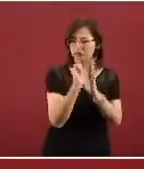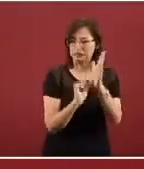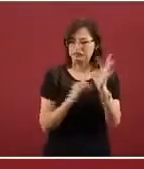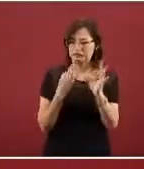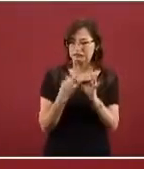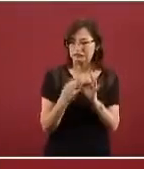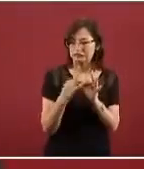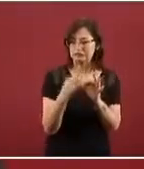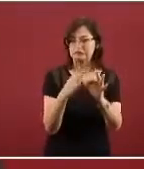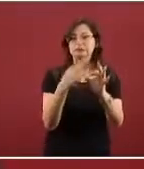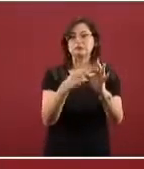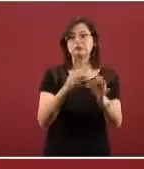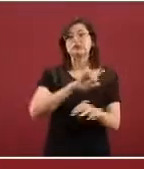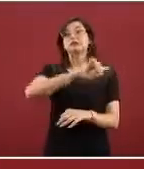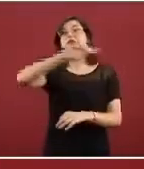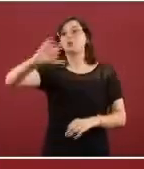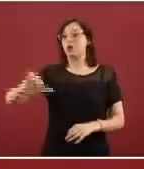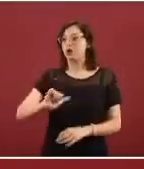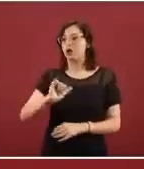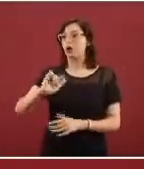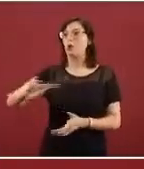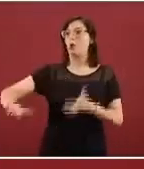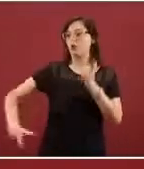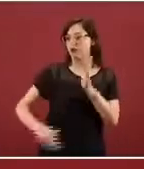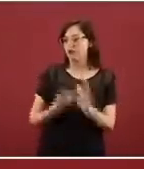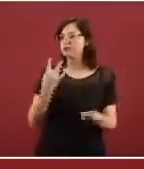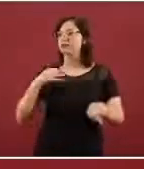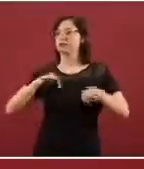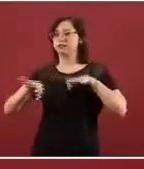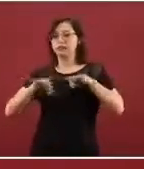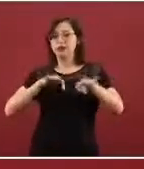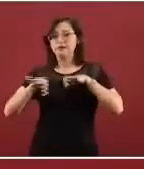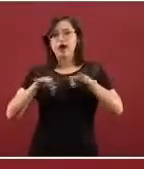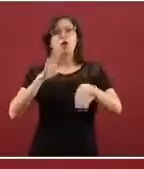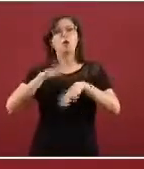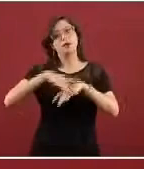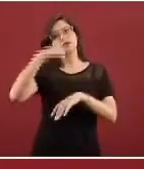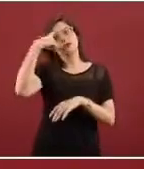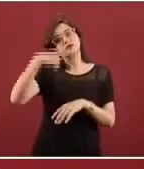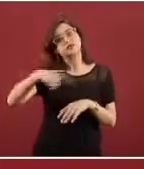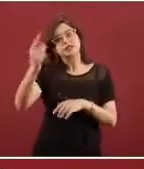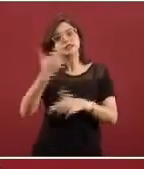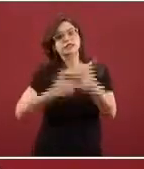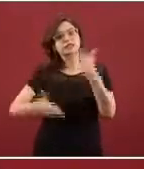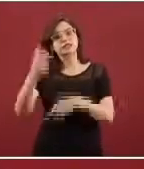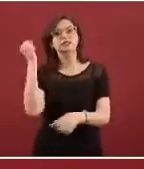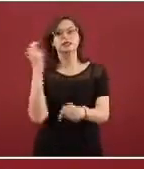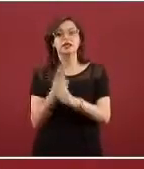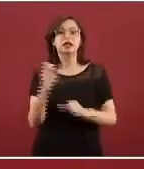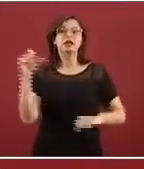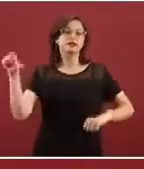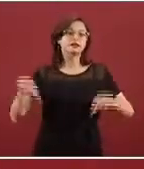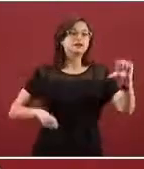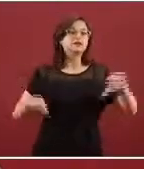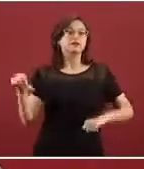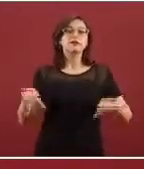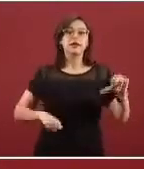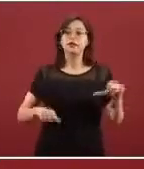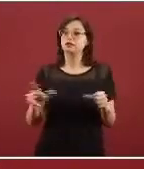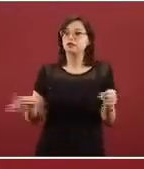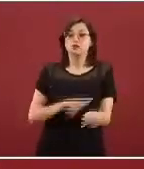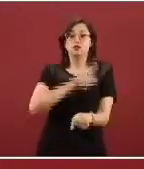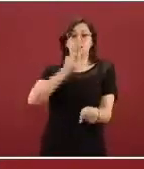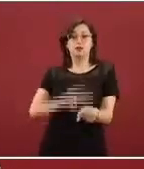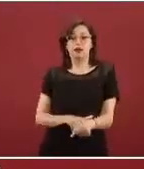tenemos más manera de recuperar los empleos, tenemos más manera, o una manera más fácil de reanudar las actividades en una